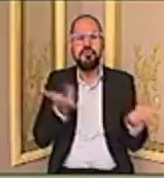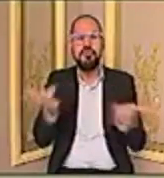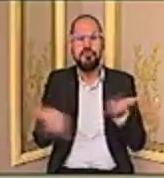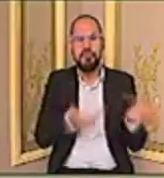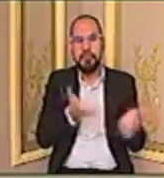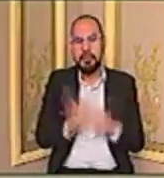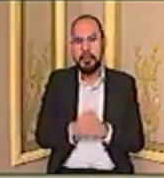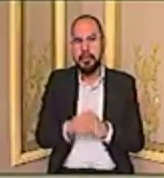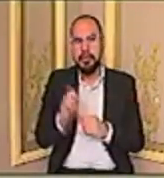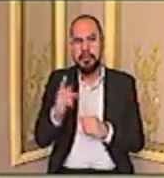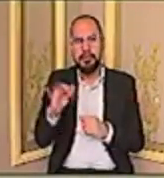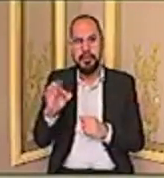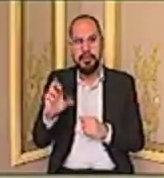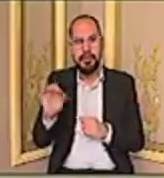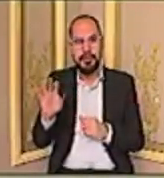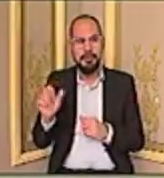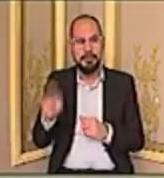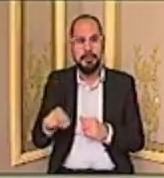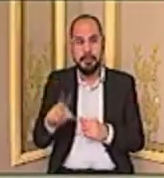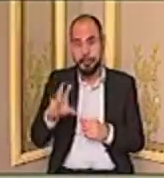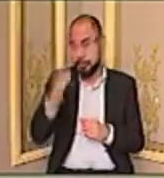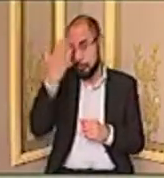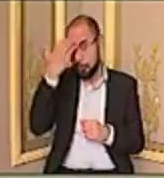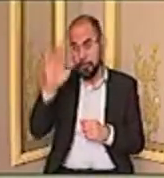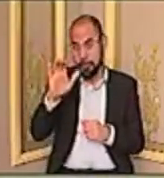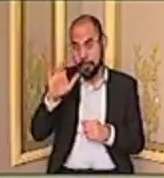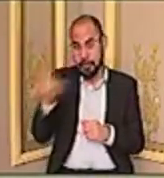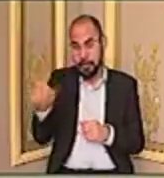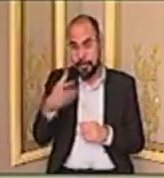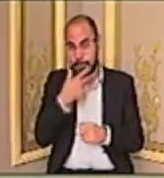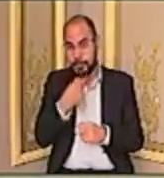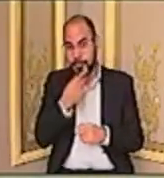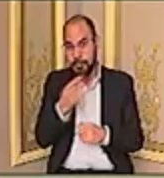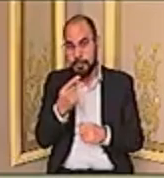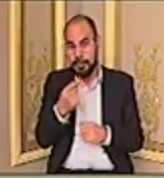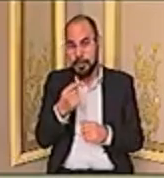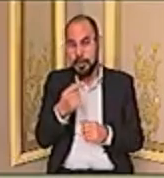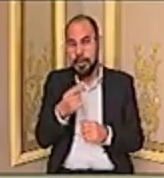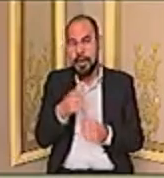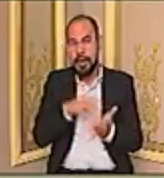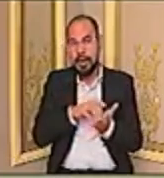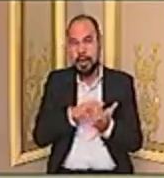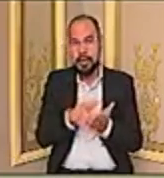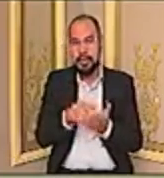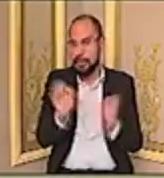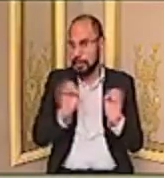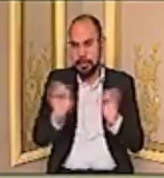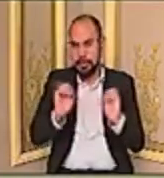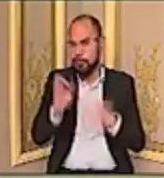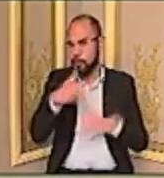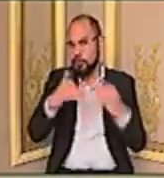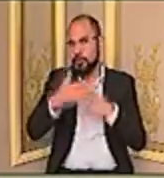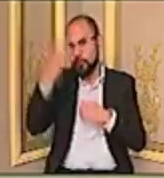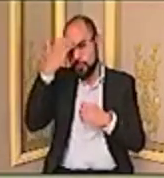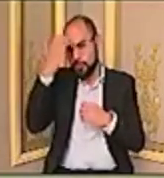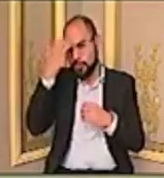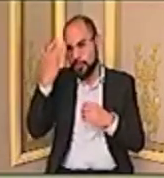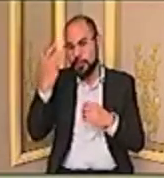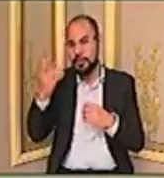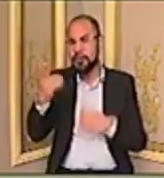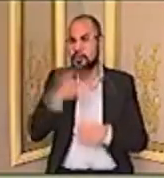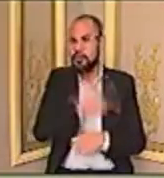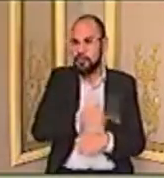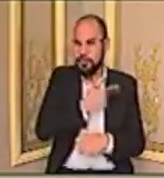¿Y quién de ustedes no conoce a Spider-Man? Nadie. Todo mundo lo conoce. A todo mundo le